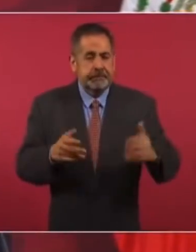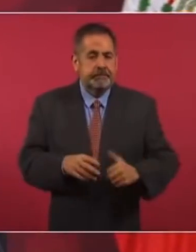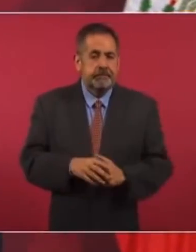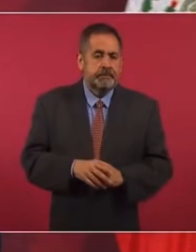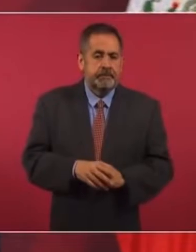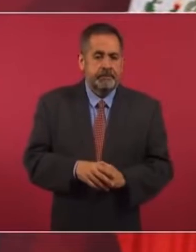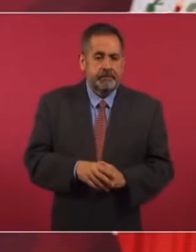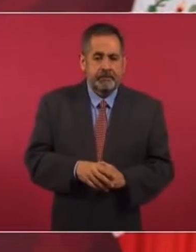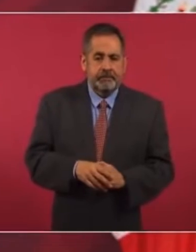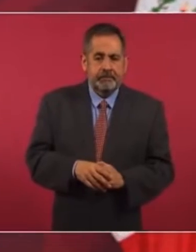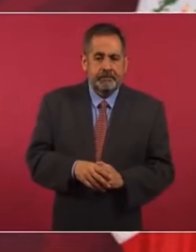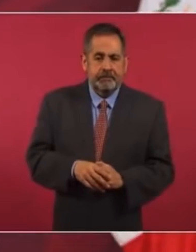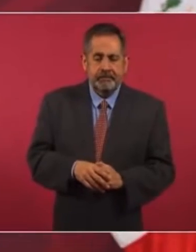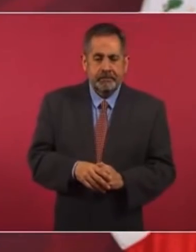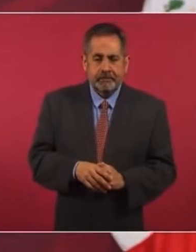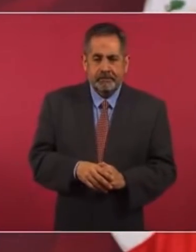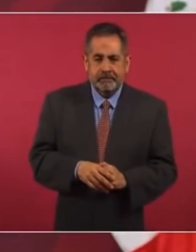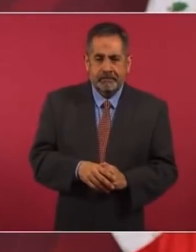y